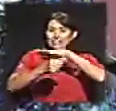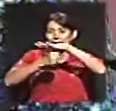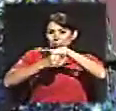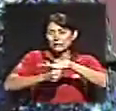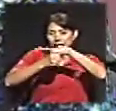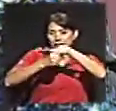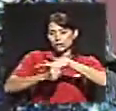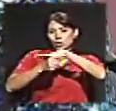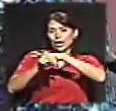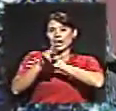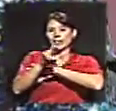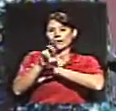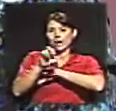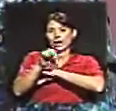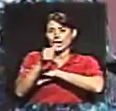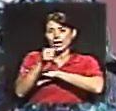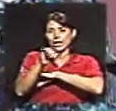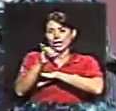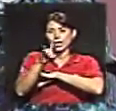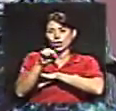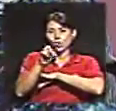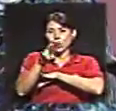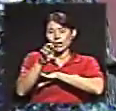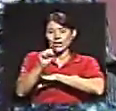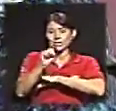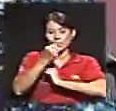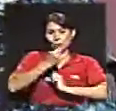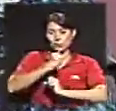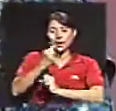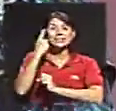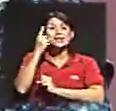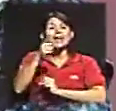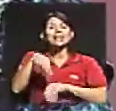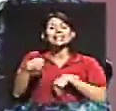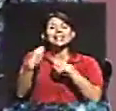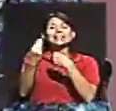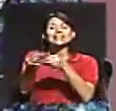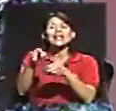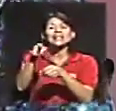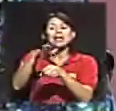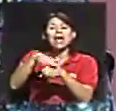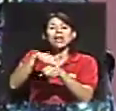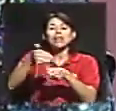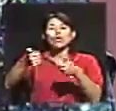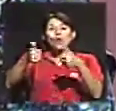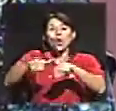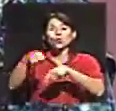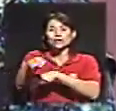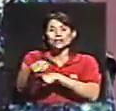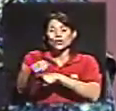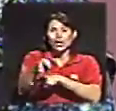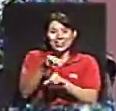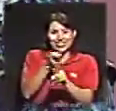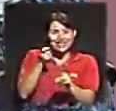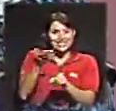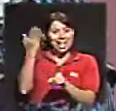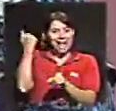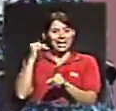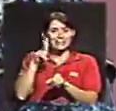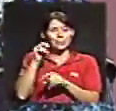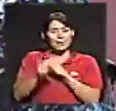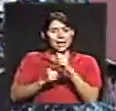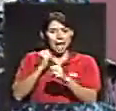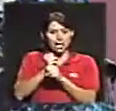regidores con tal de que se les dé esa concesión. Eso viene hace 20 años. El pueblo de Santa Cruz,